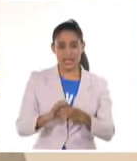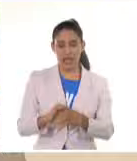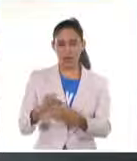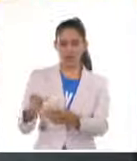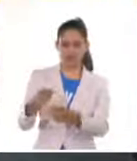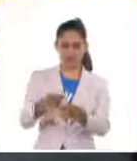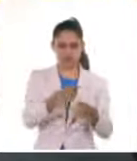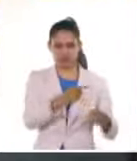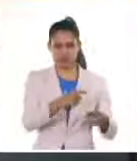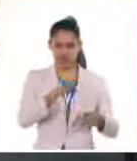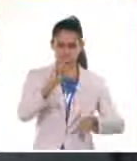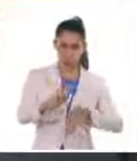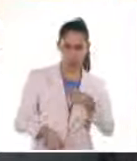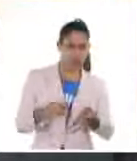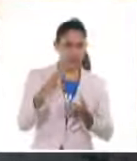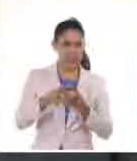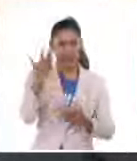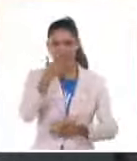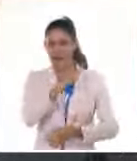en Gaza.